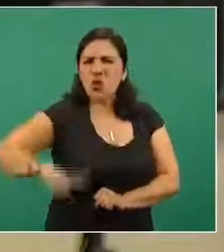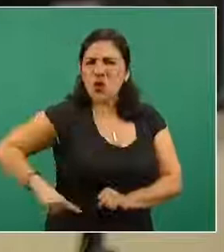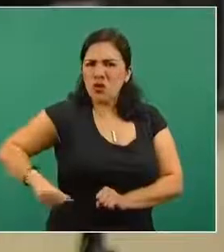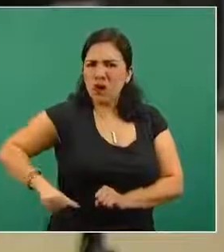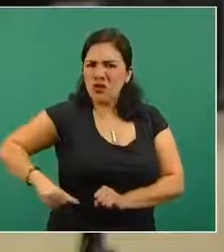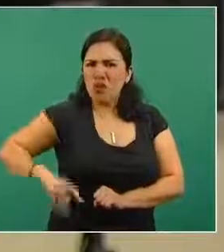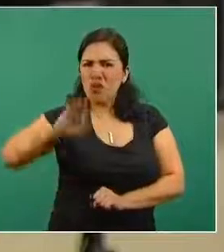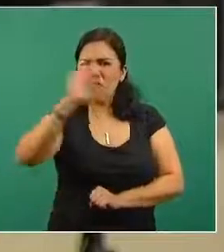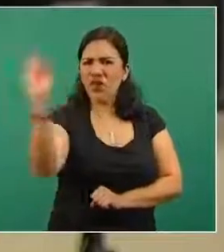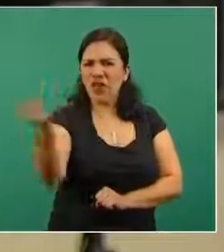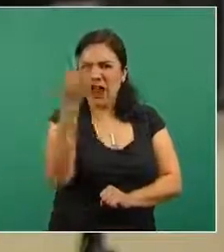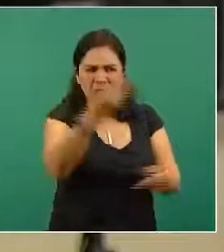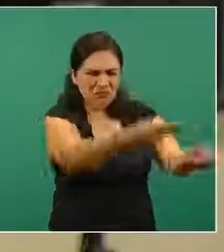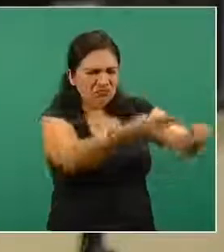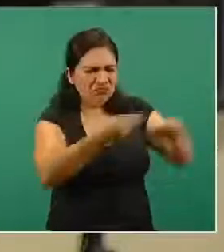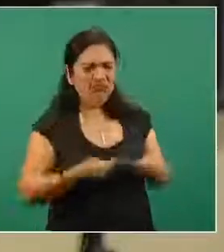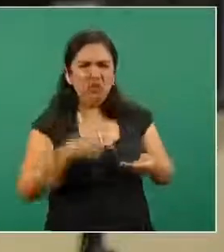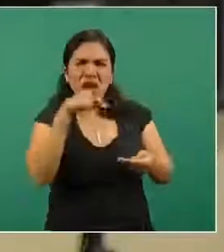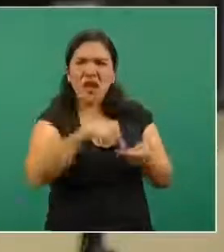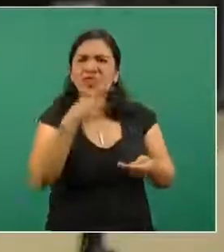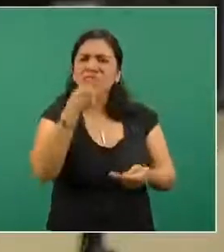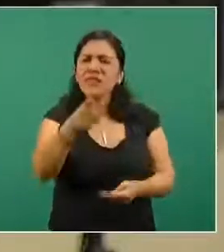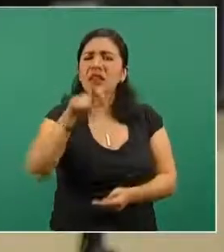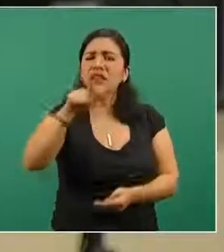gobierno federal registra